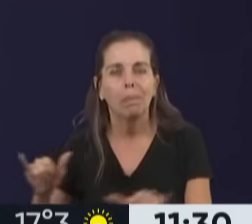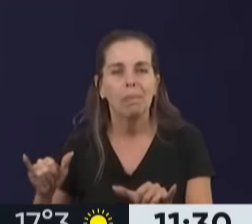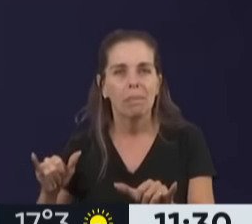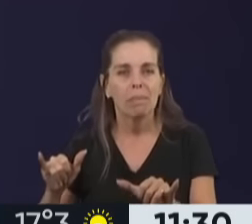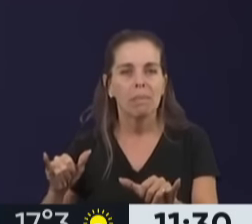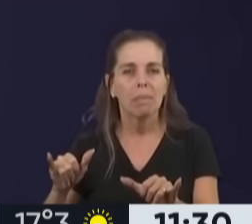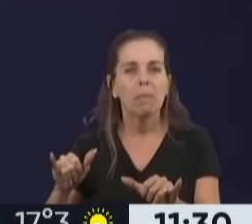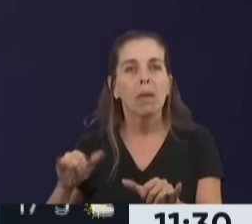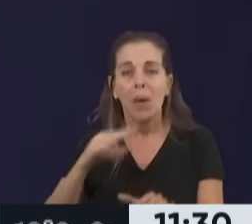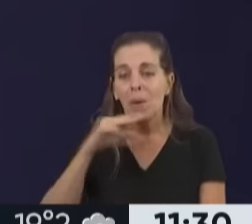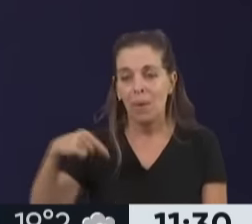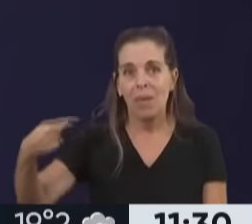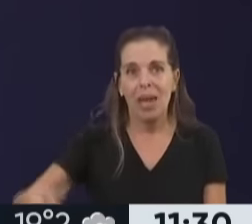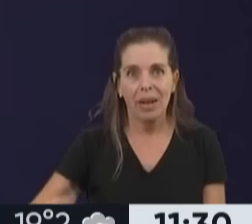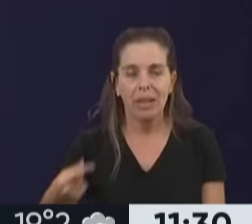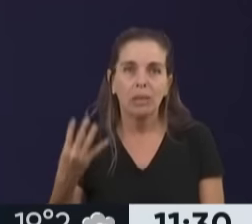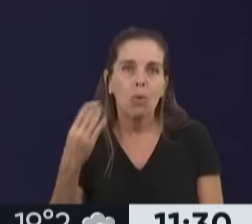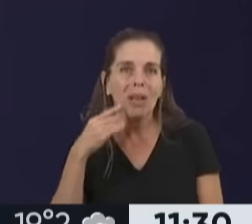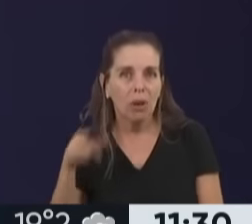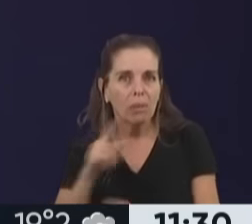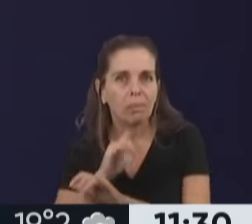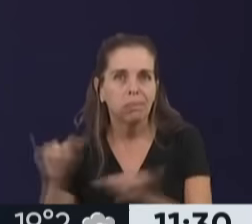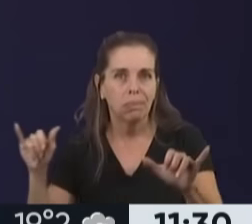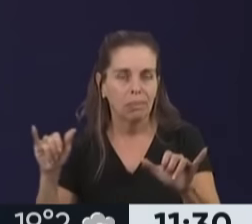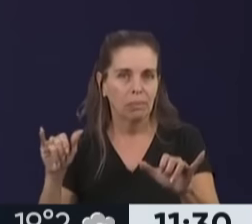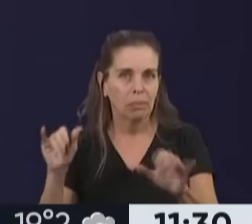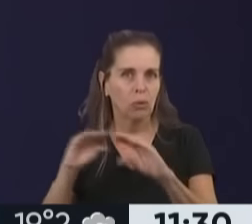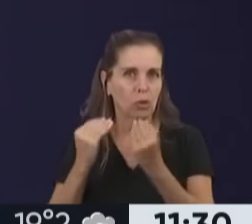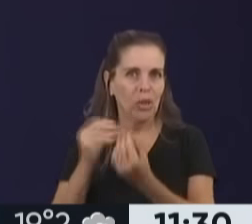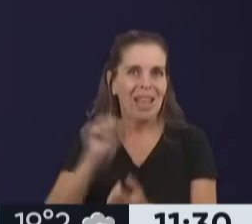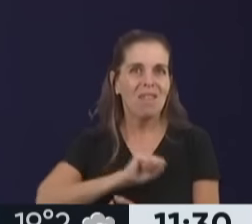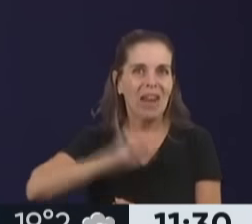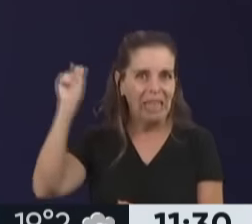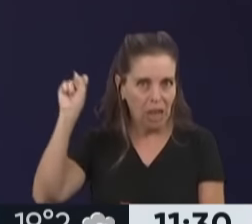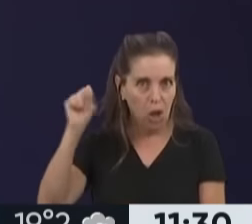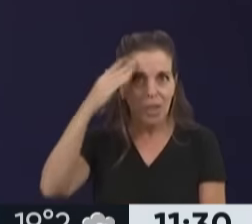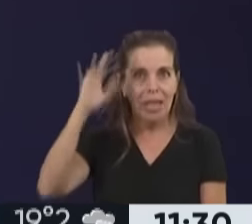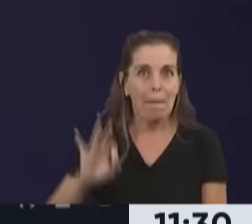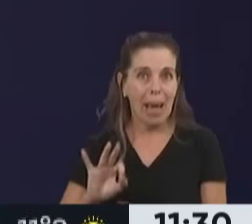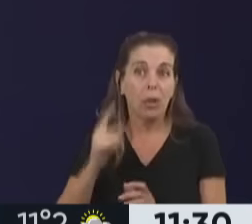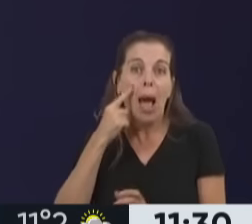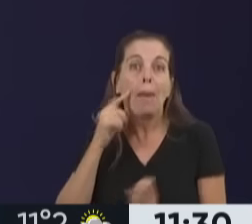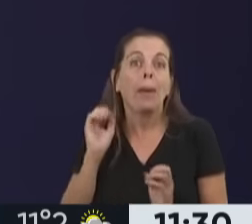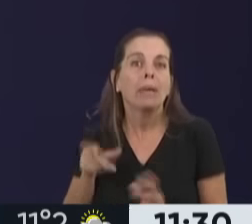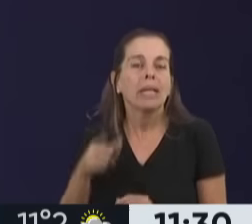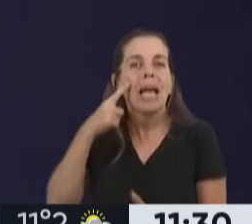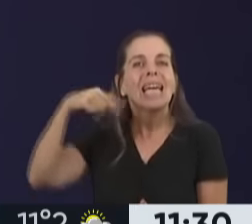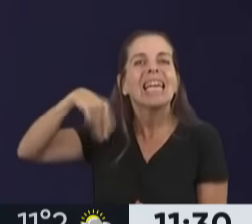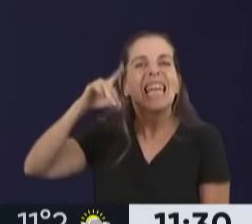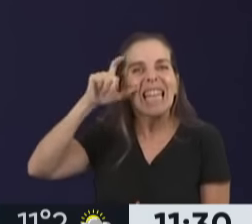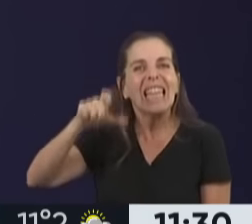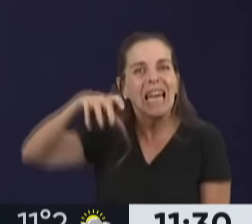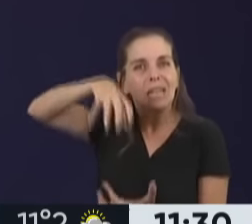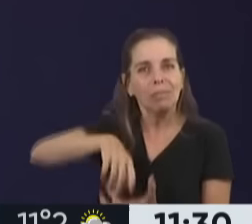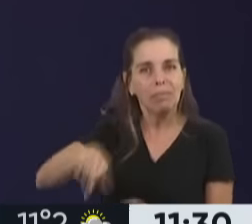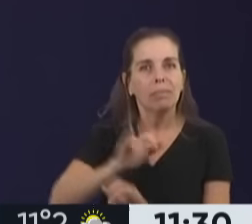el el viernes a las 16 horas y veremos ahí qué es lo que nos Informa el indec que es nuestra medición la única medición